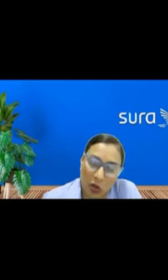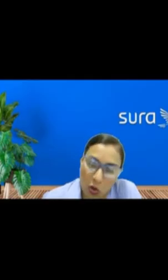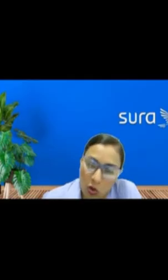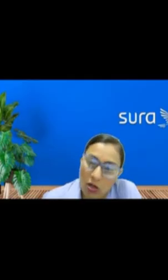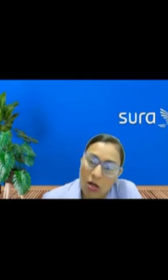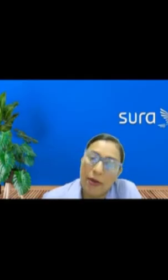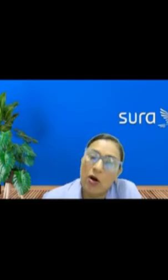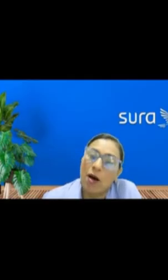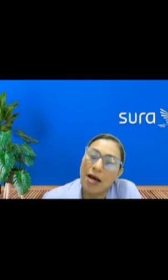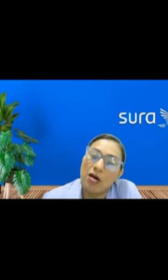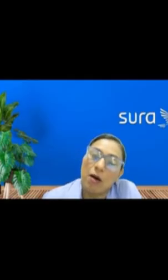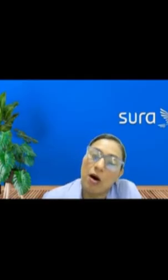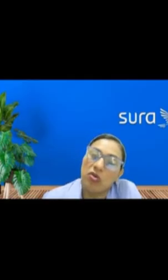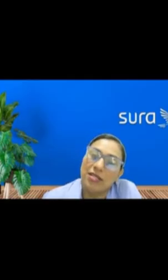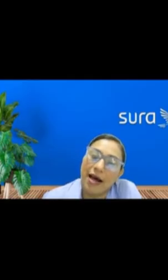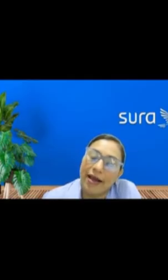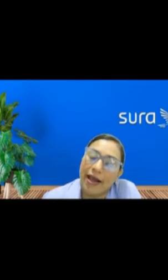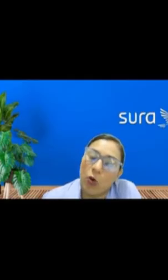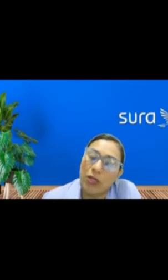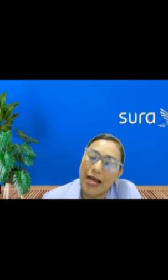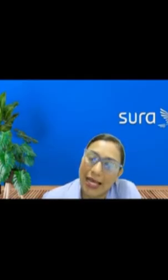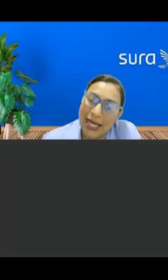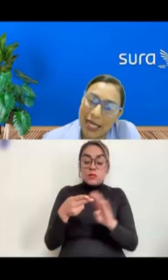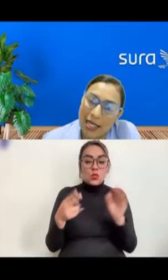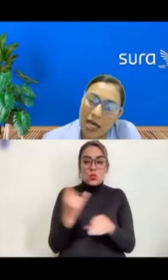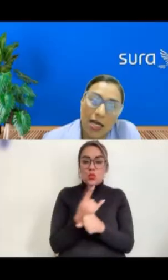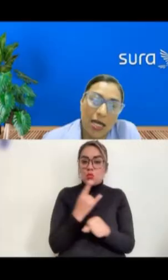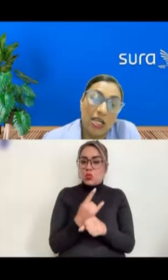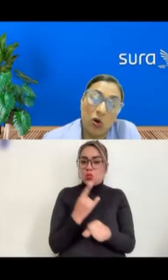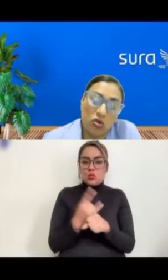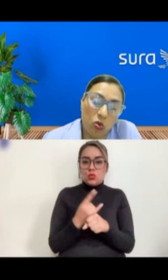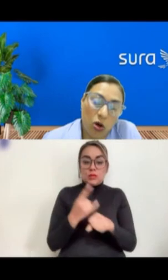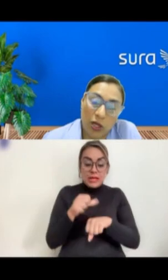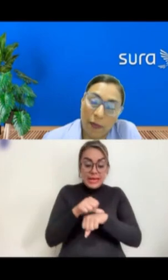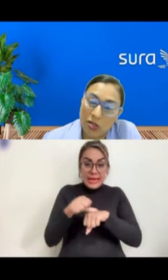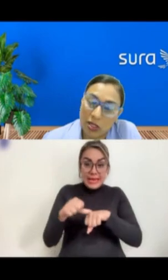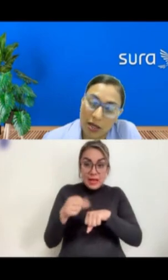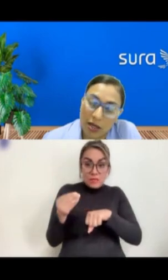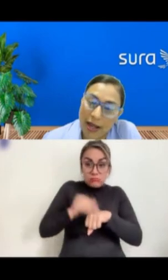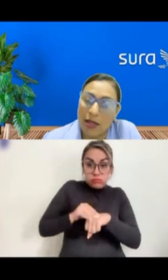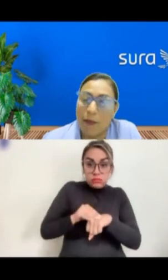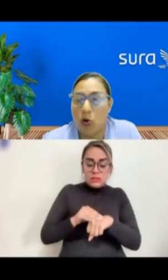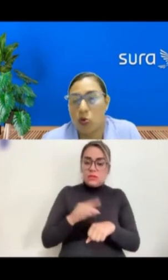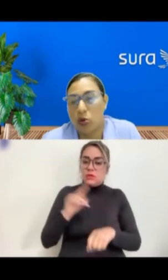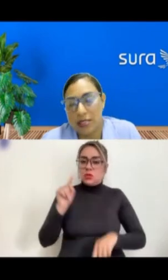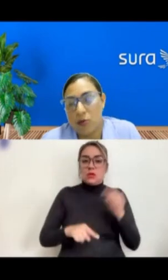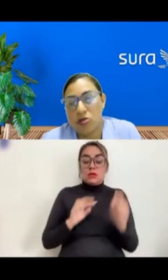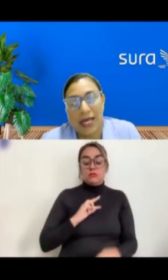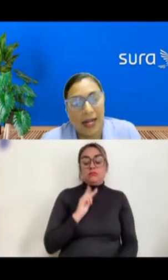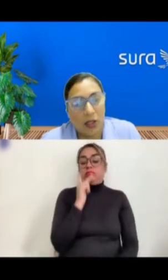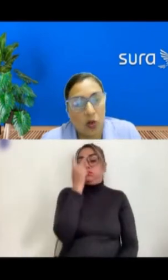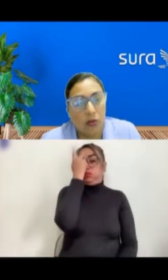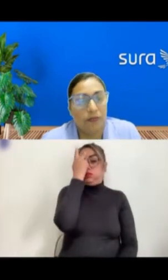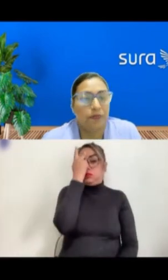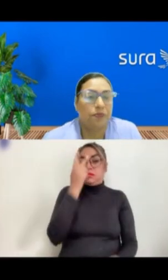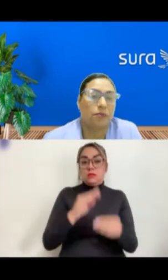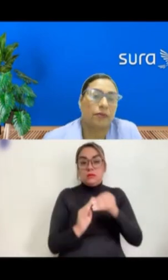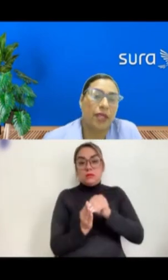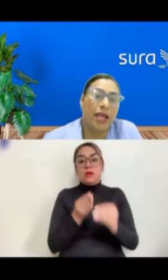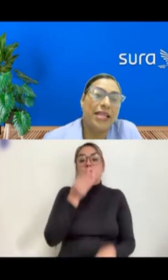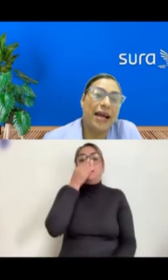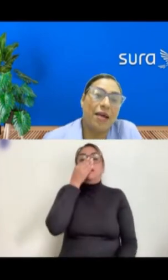con ese alcohol, pero jamás lo vamos a utilizar en una herida. Incluso cuando una persona se desmaya, tampoco utilicemos el